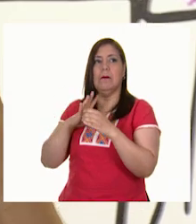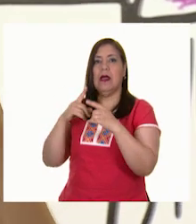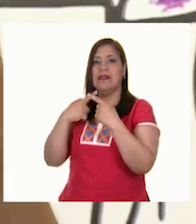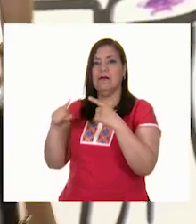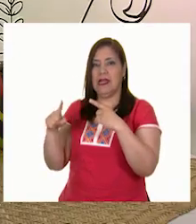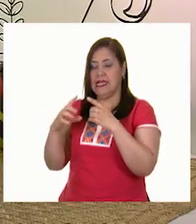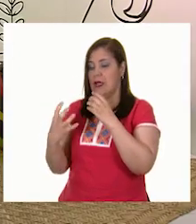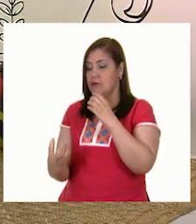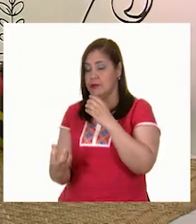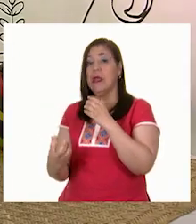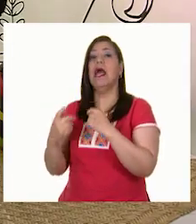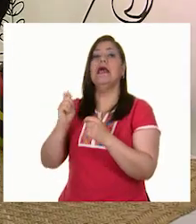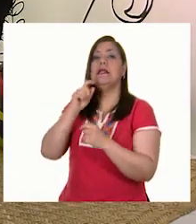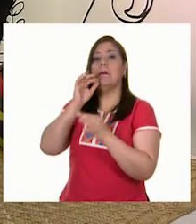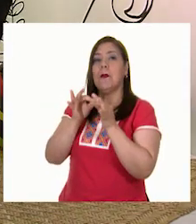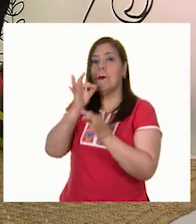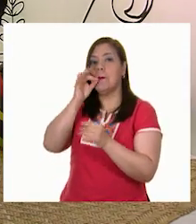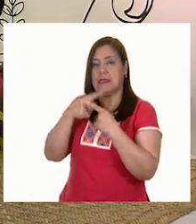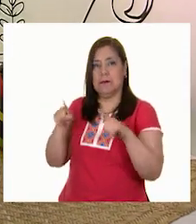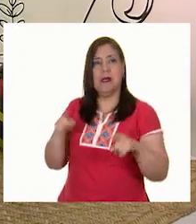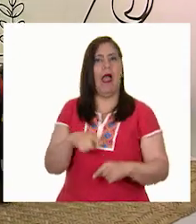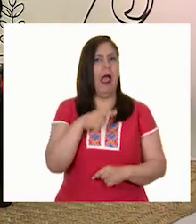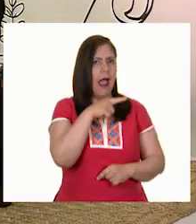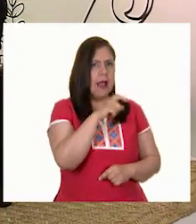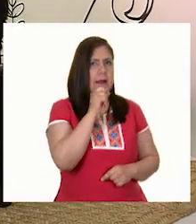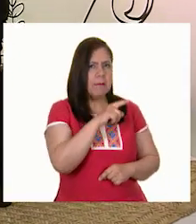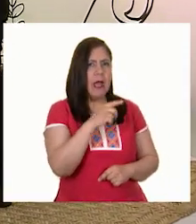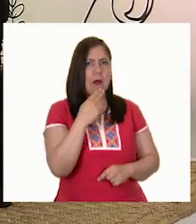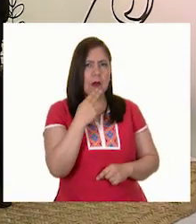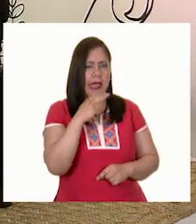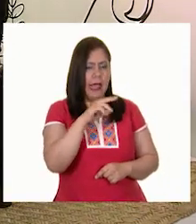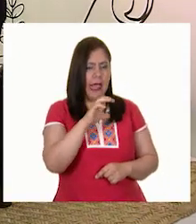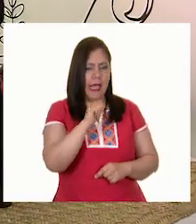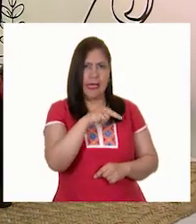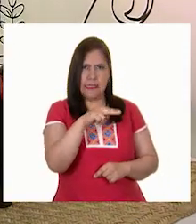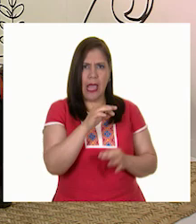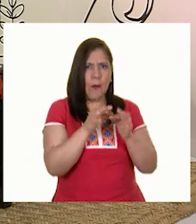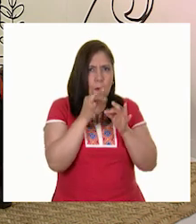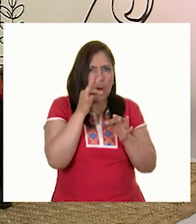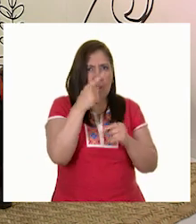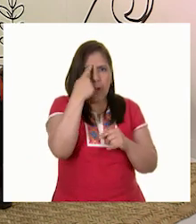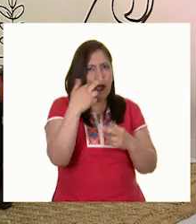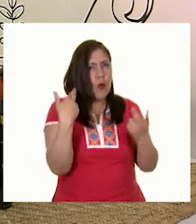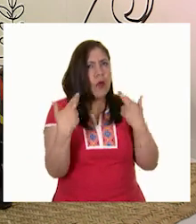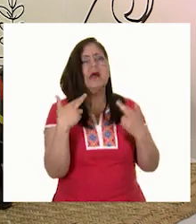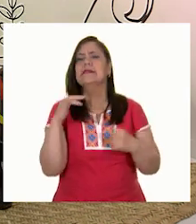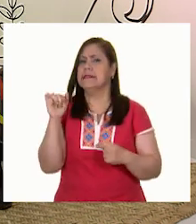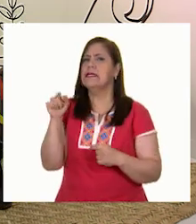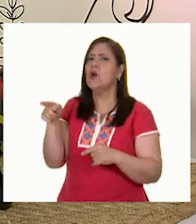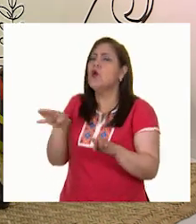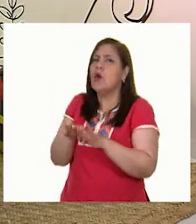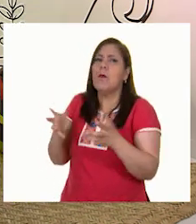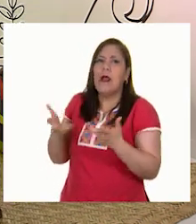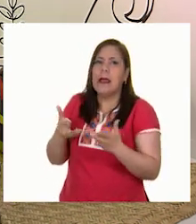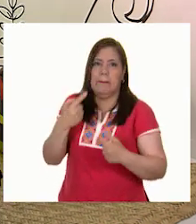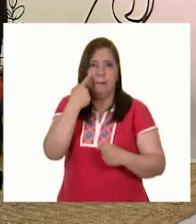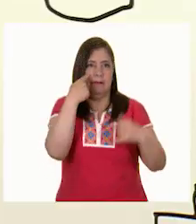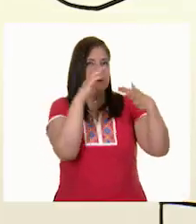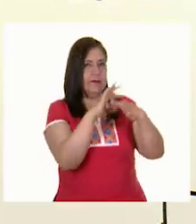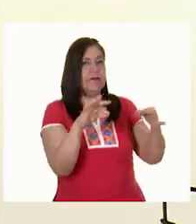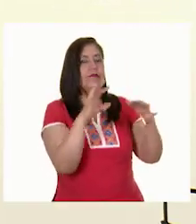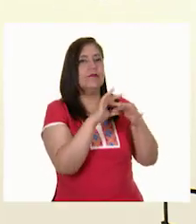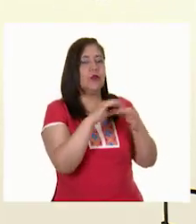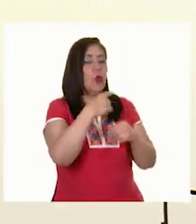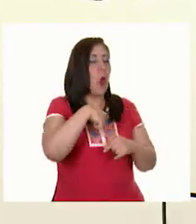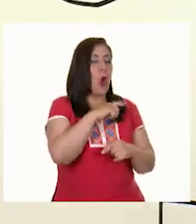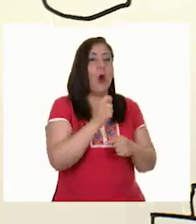también. Oye, ¿y tú también utilizas una caña para producir el sonido? Sí, ¿y cómo las haces tú? Te voy a explicar.